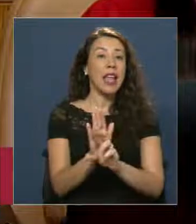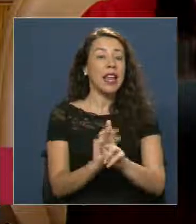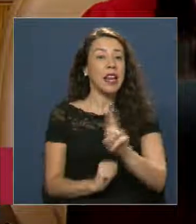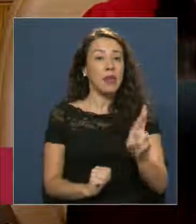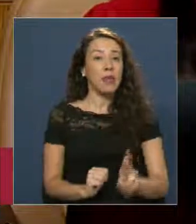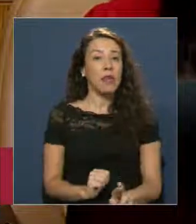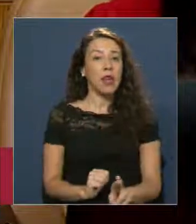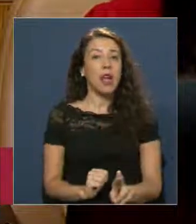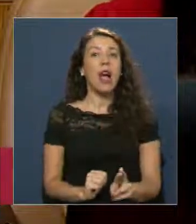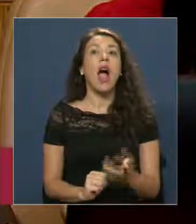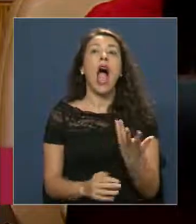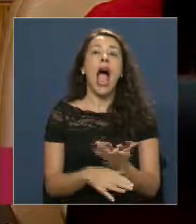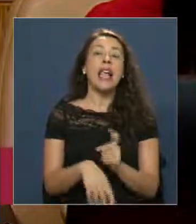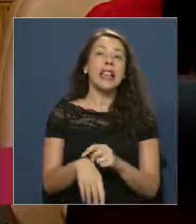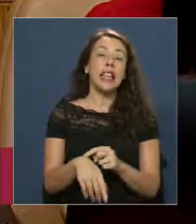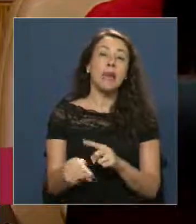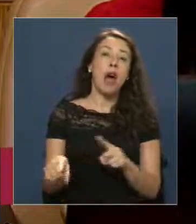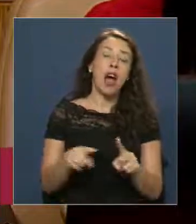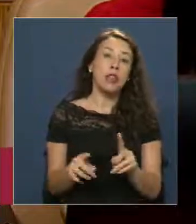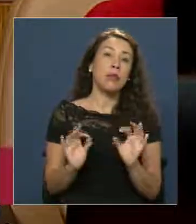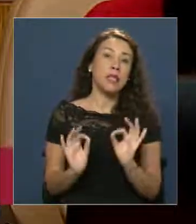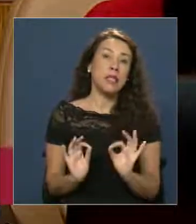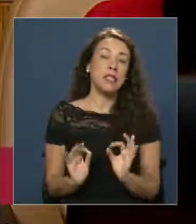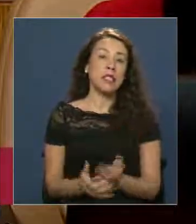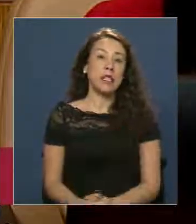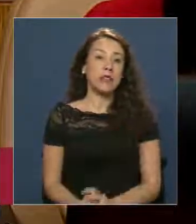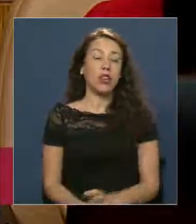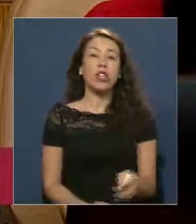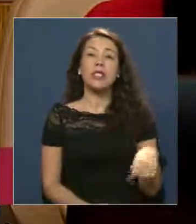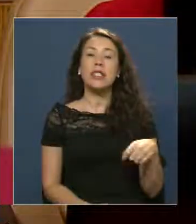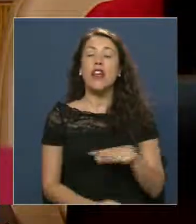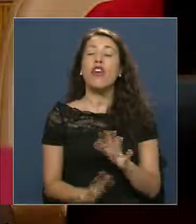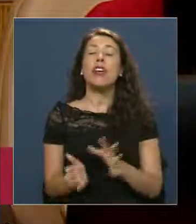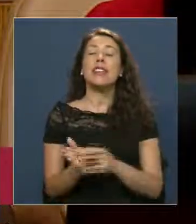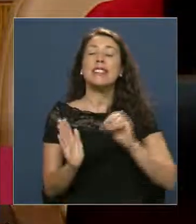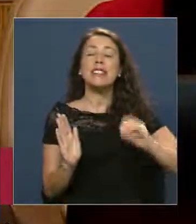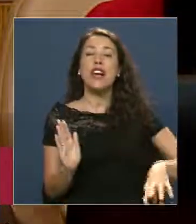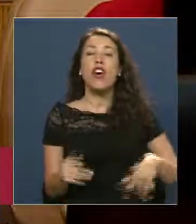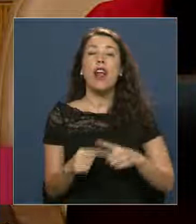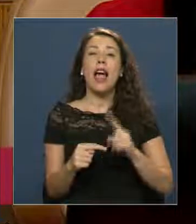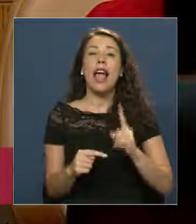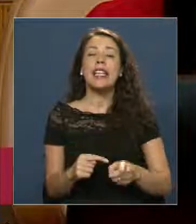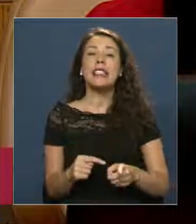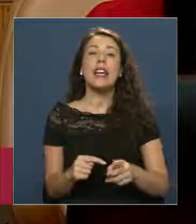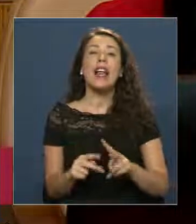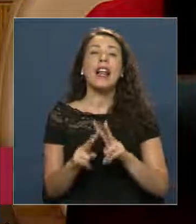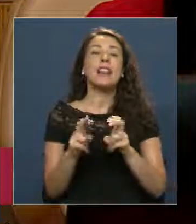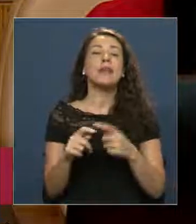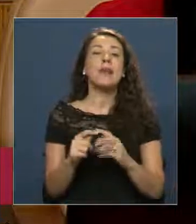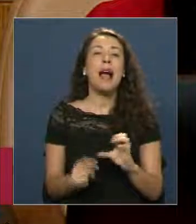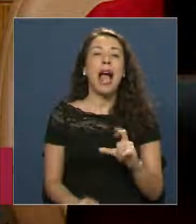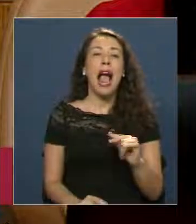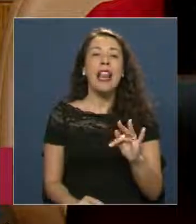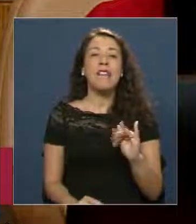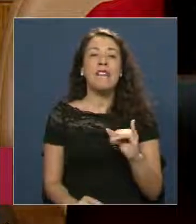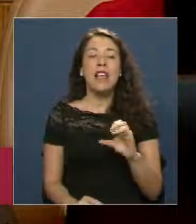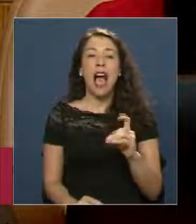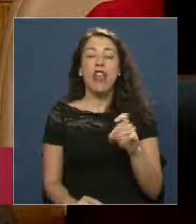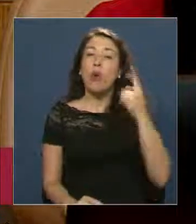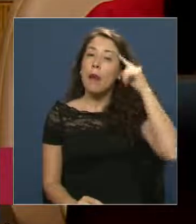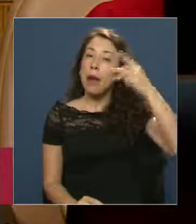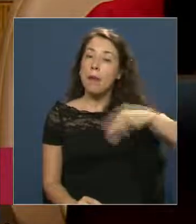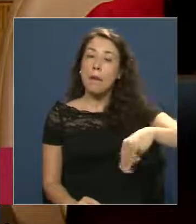República, tener el espacio administrativo suficiente. Entonces, el Senado lo que eliminó es el requisito de caso calificado para que sea el